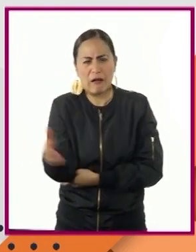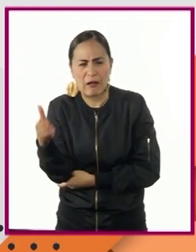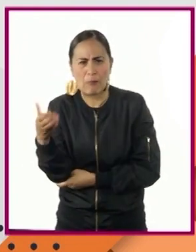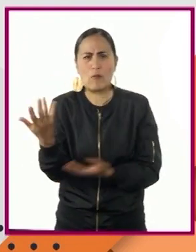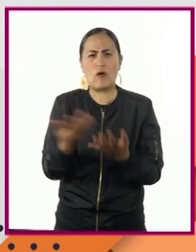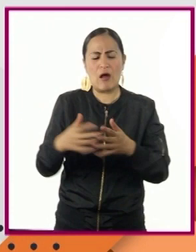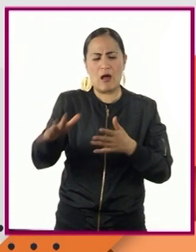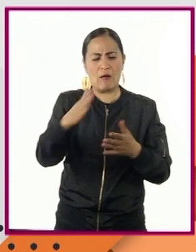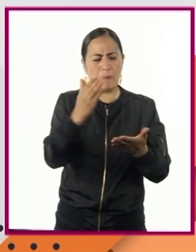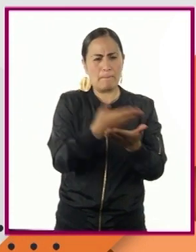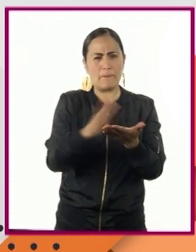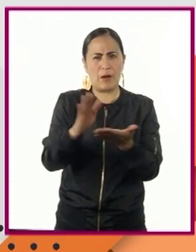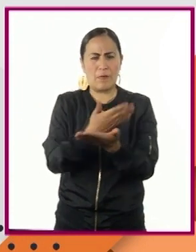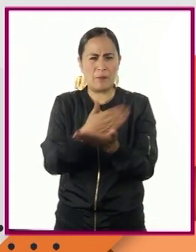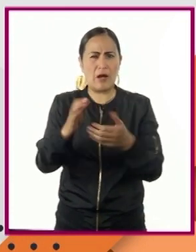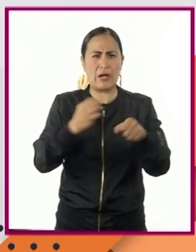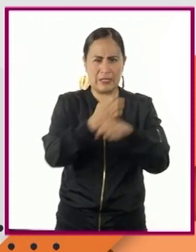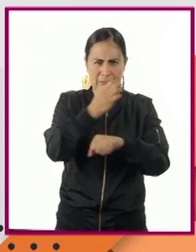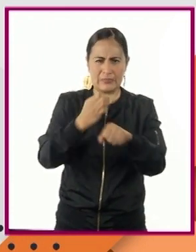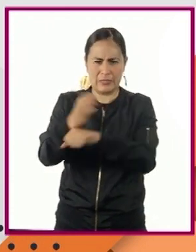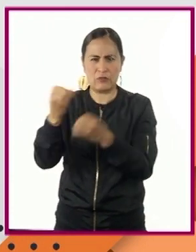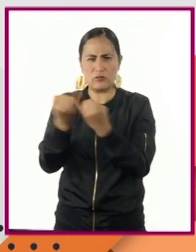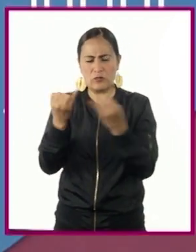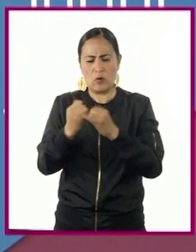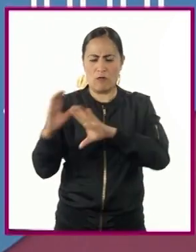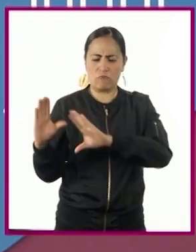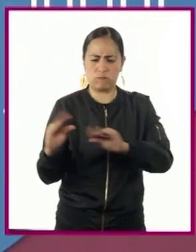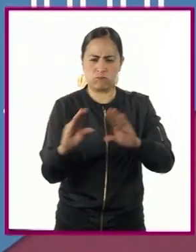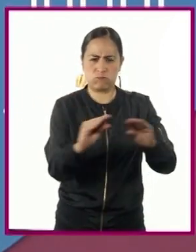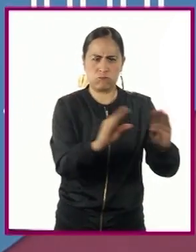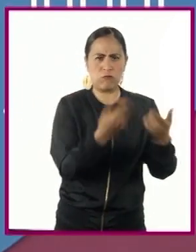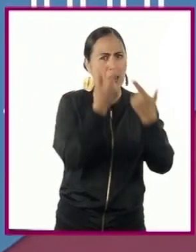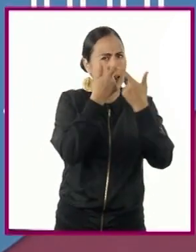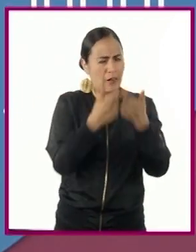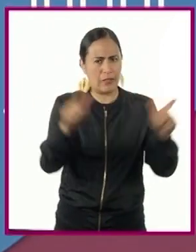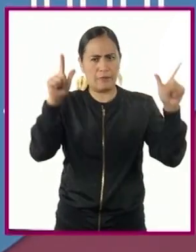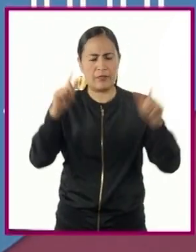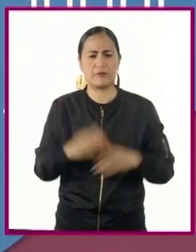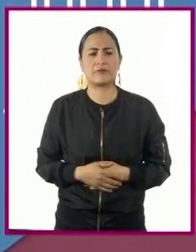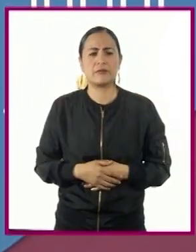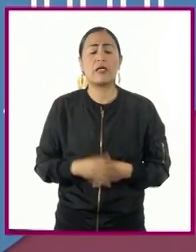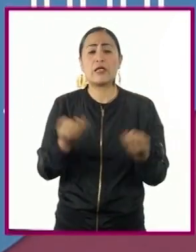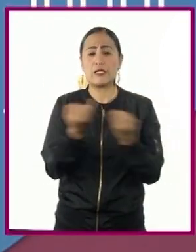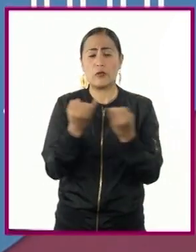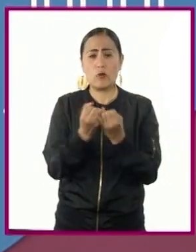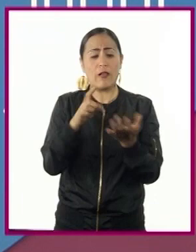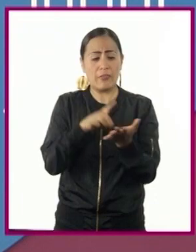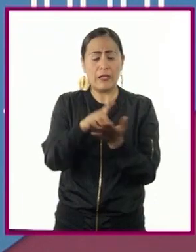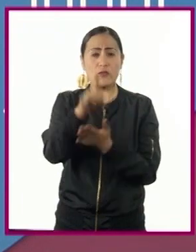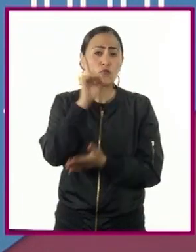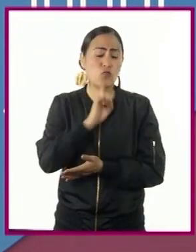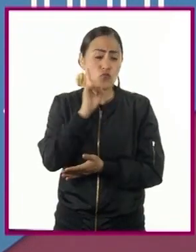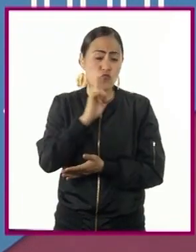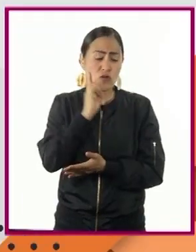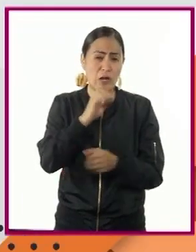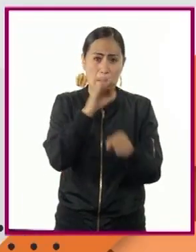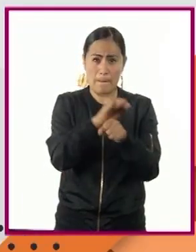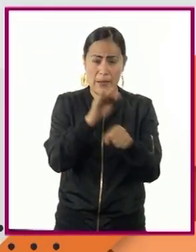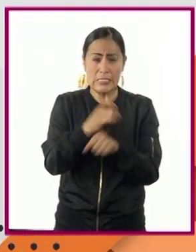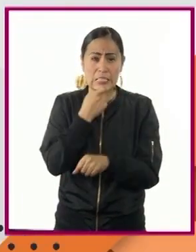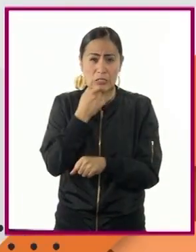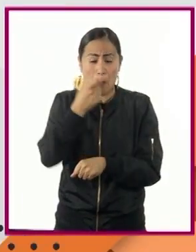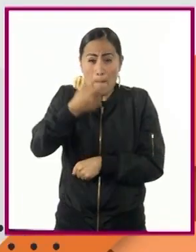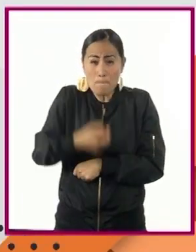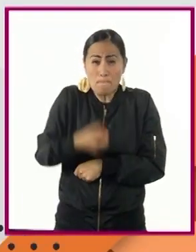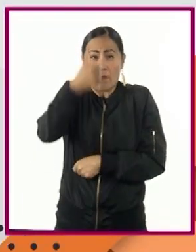división territorial de la Federación y la libertad de enseñanza. Se defendieron por primera vez los derechos de las mujeres y los niños, como